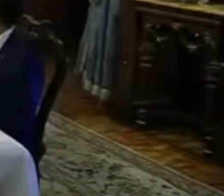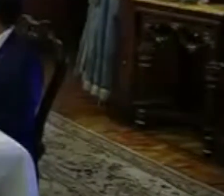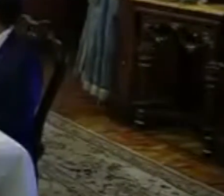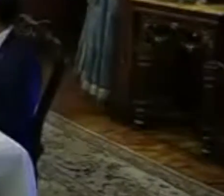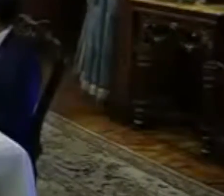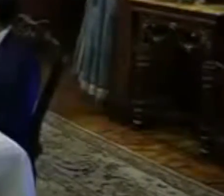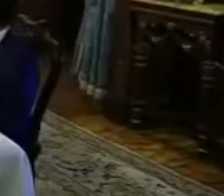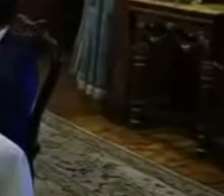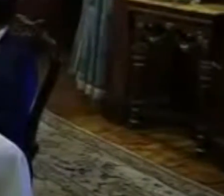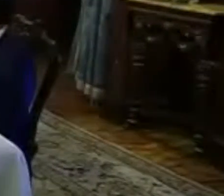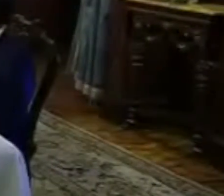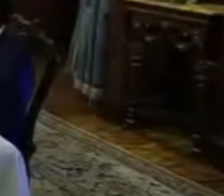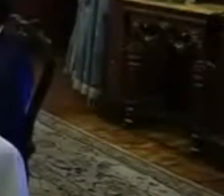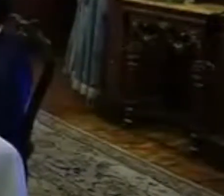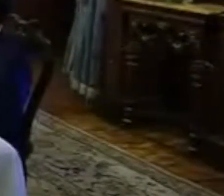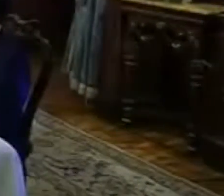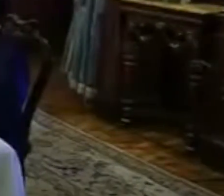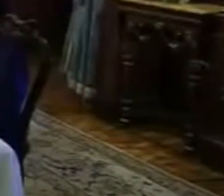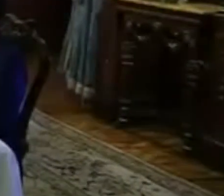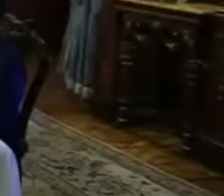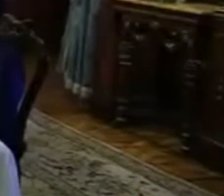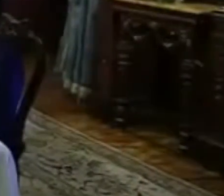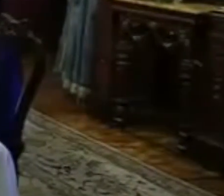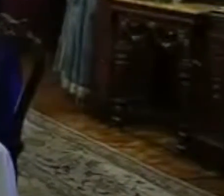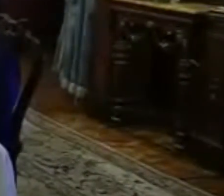Unidos, se informó que realizará una gira de